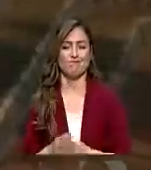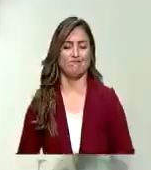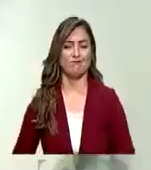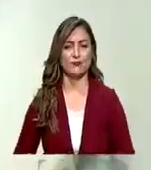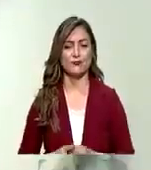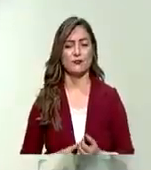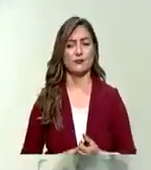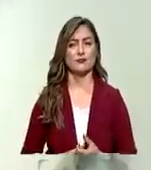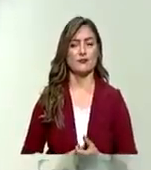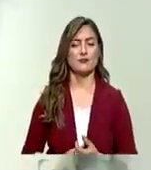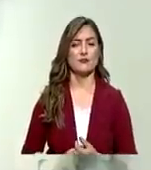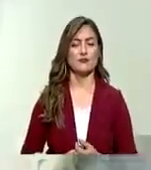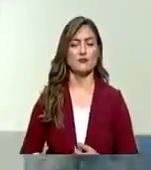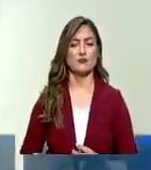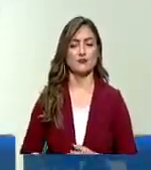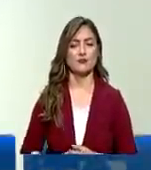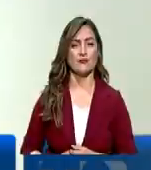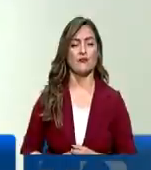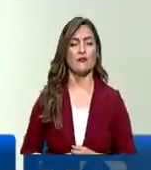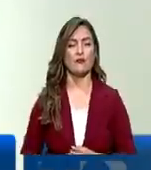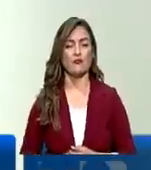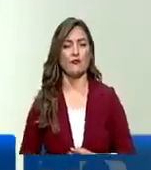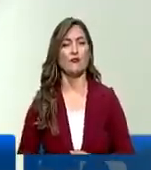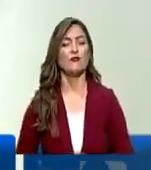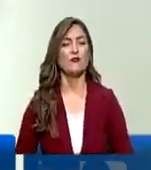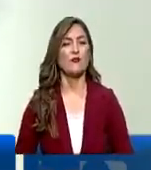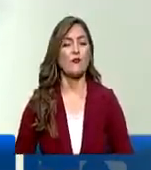pandemia. Eso evidencia el nivel